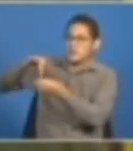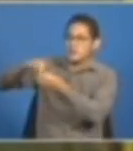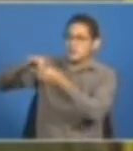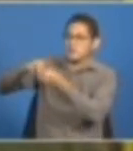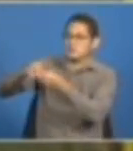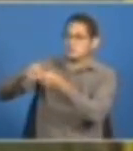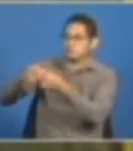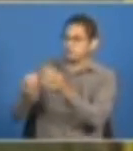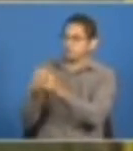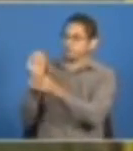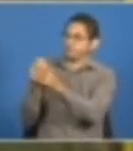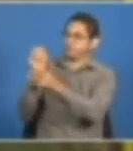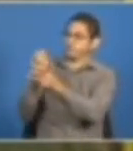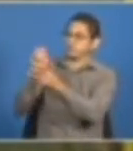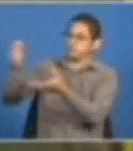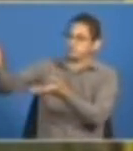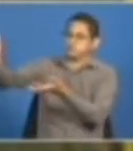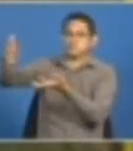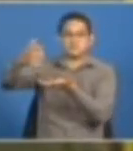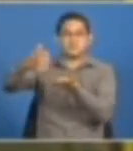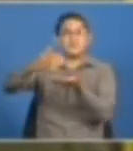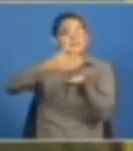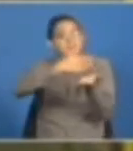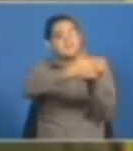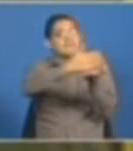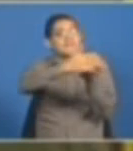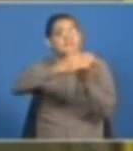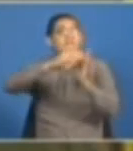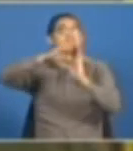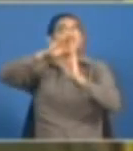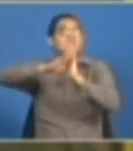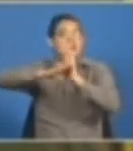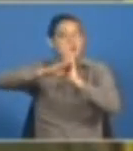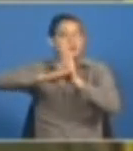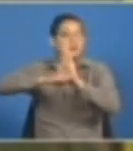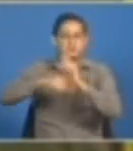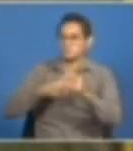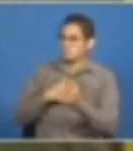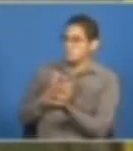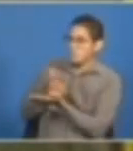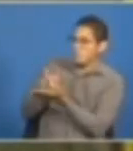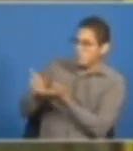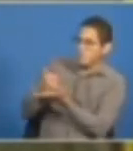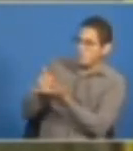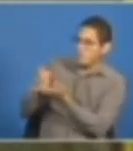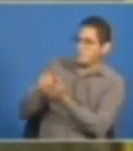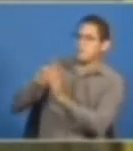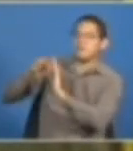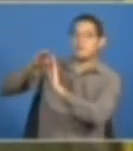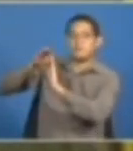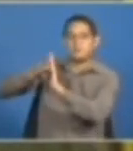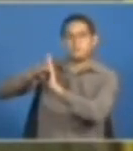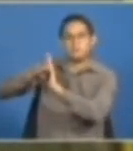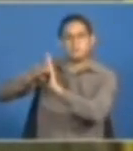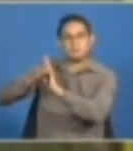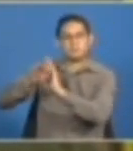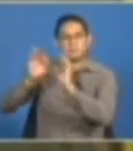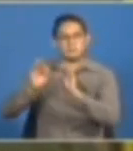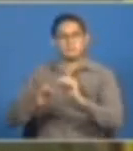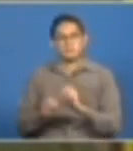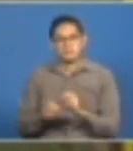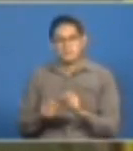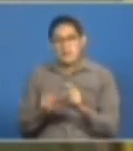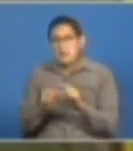justo los consumidores y pagar a precio justo a nuestros productores. ¿Pero qué